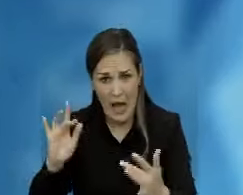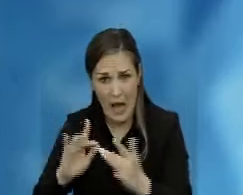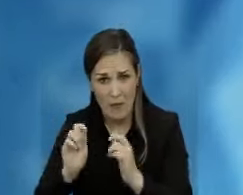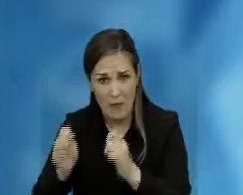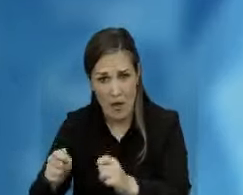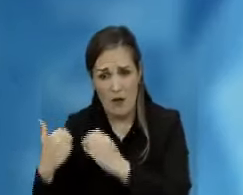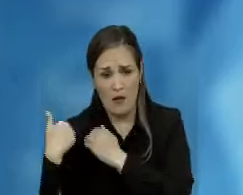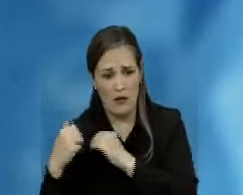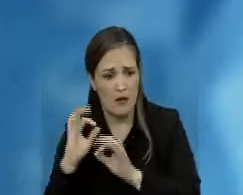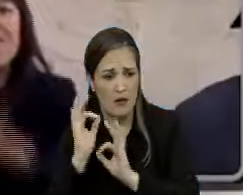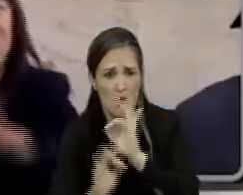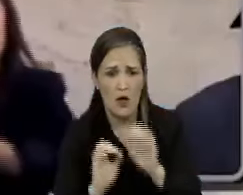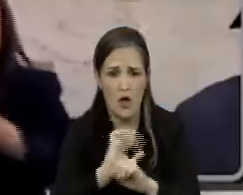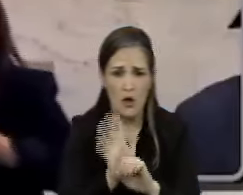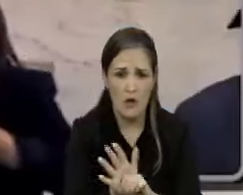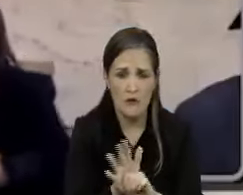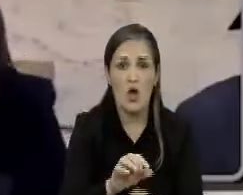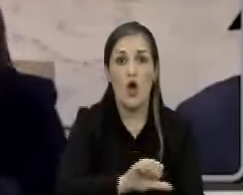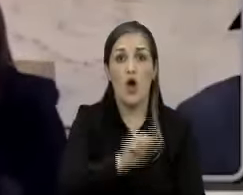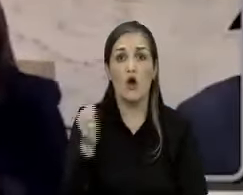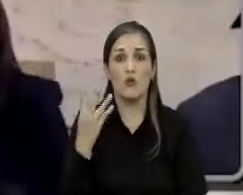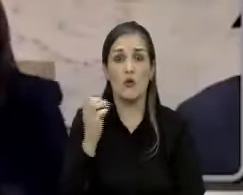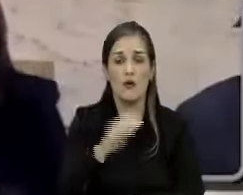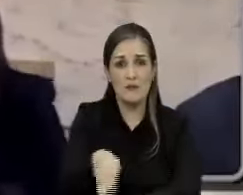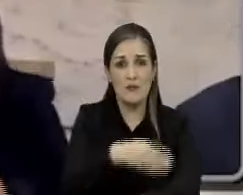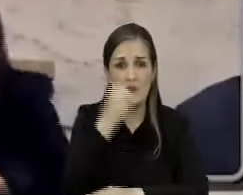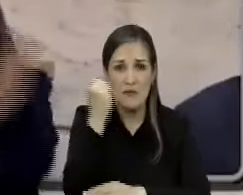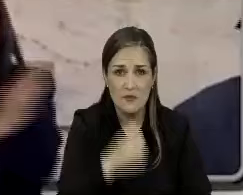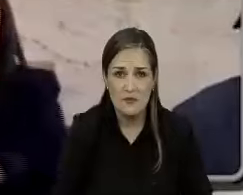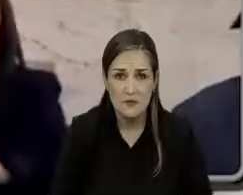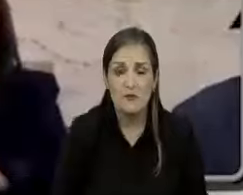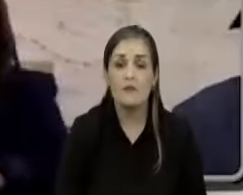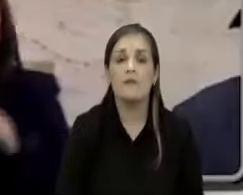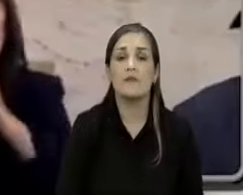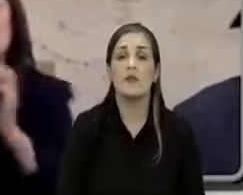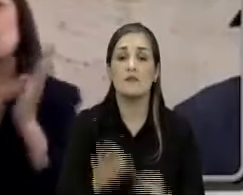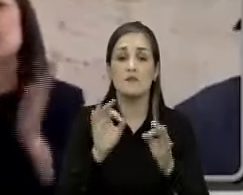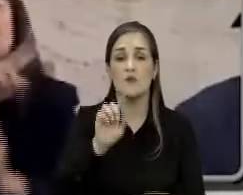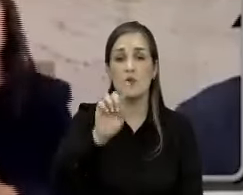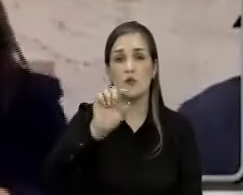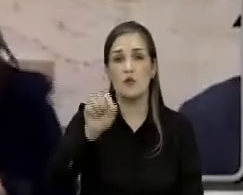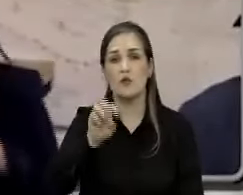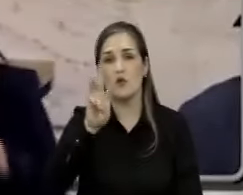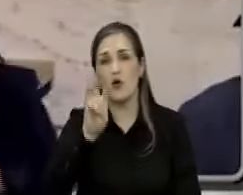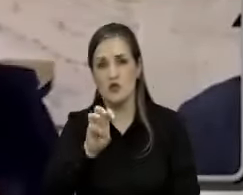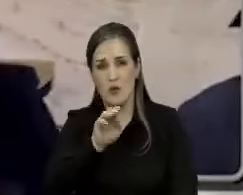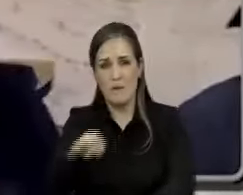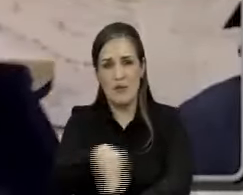por más de 40 billones de pesos. Y fueron 9.8 billones de pesos entre 2020 y 2021.